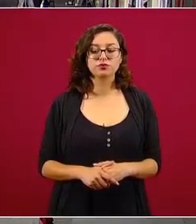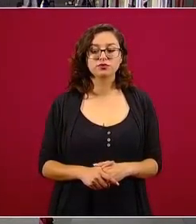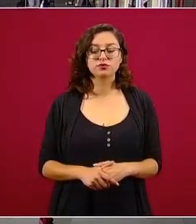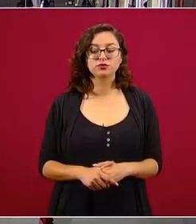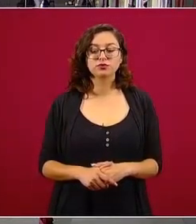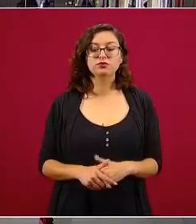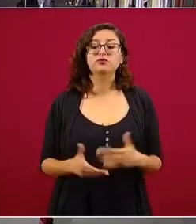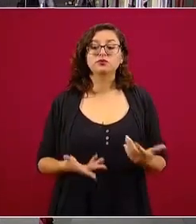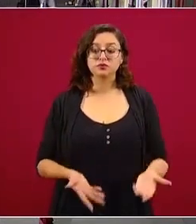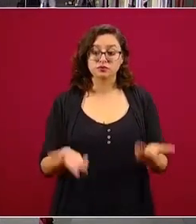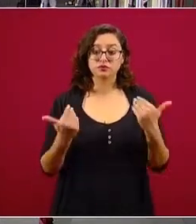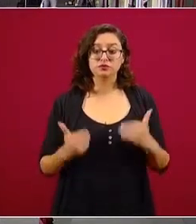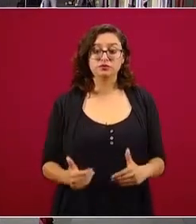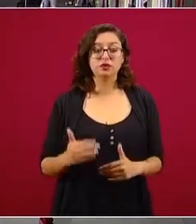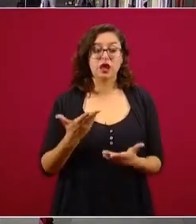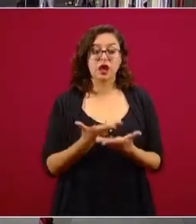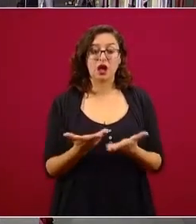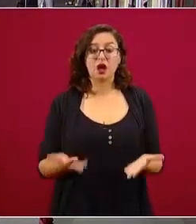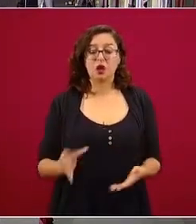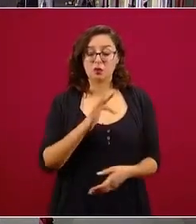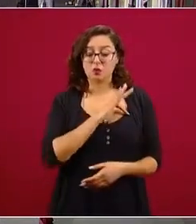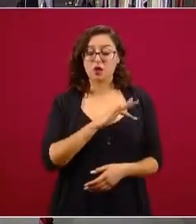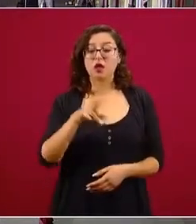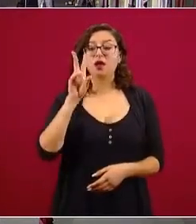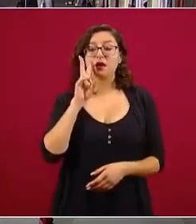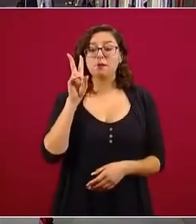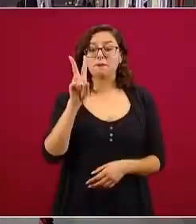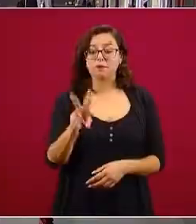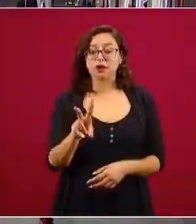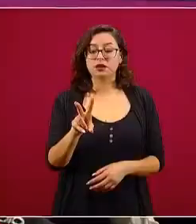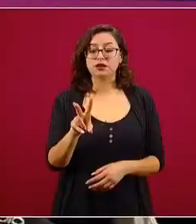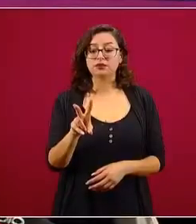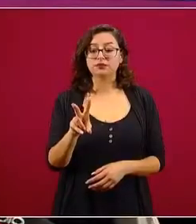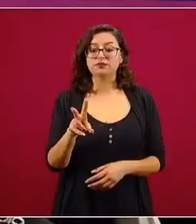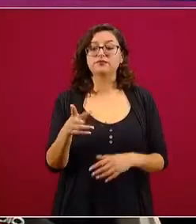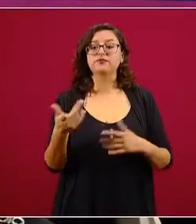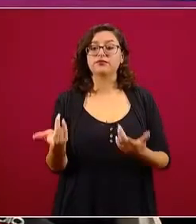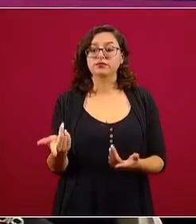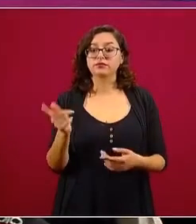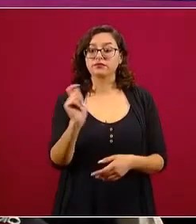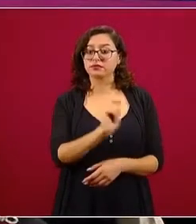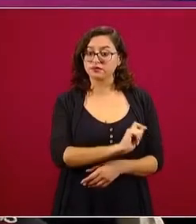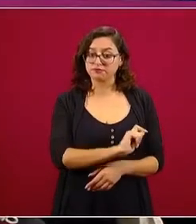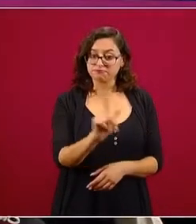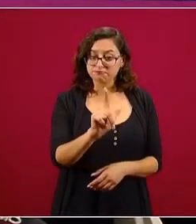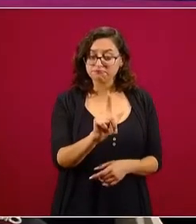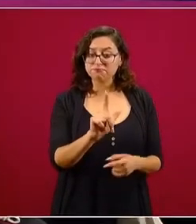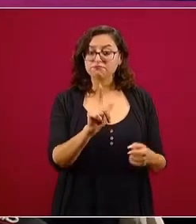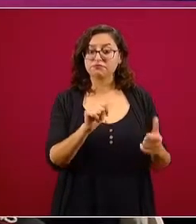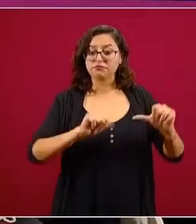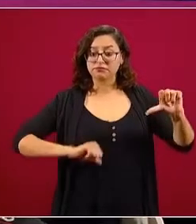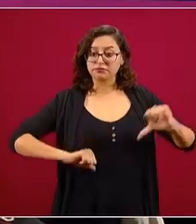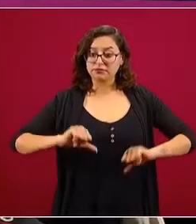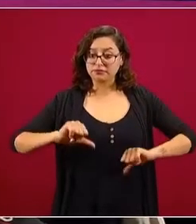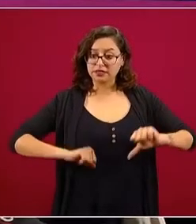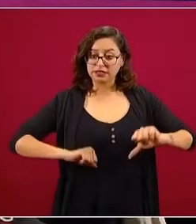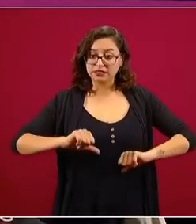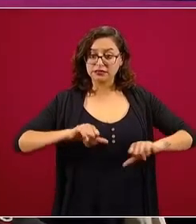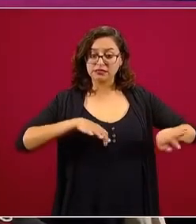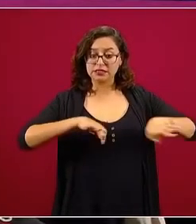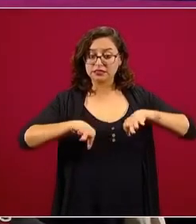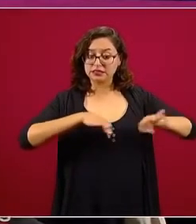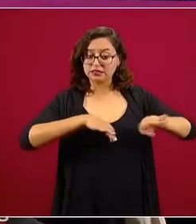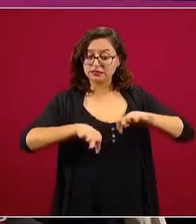Aquí tenemos ahora la distribución, también cambia por profesión o en su momento actividad